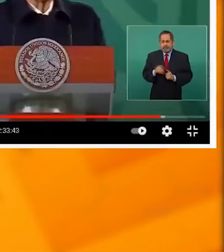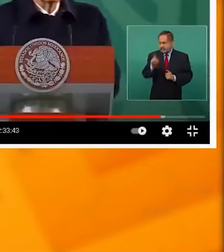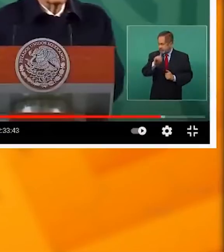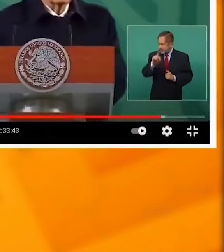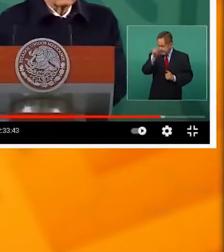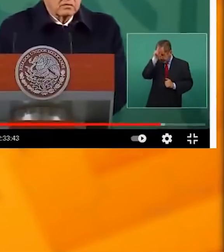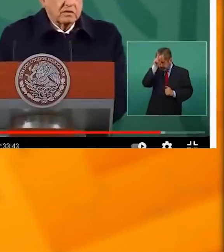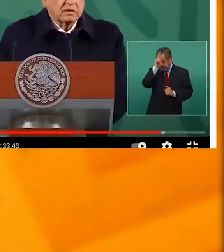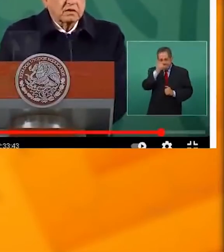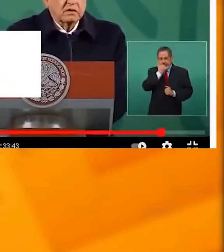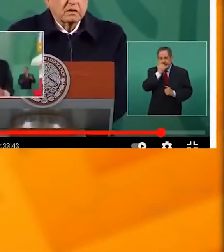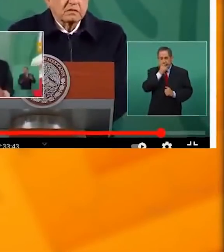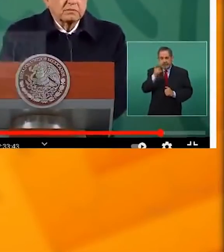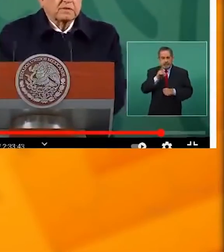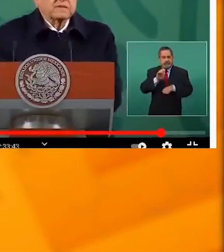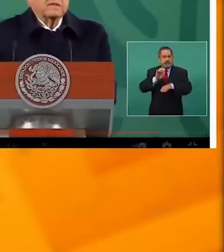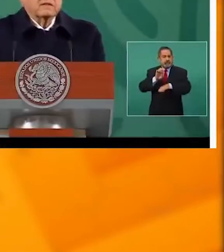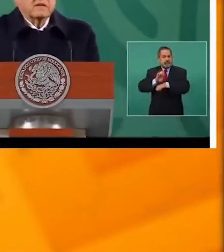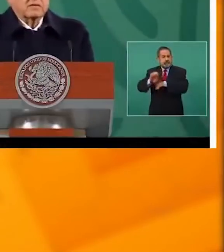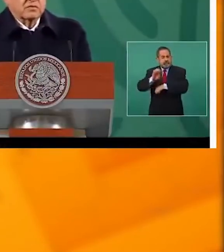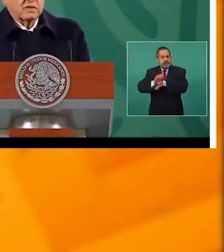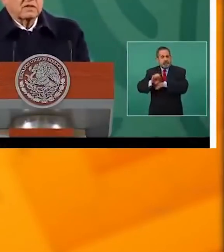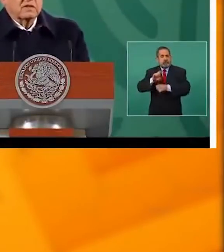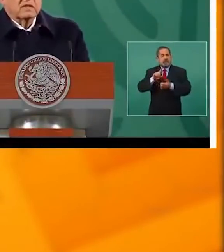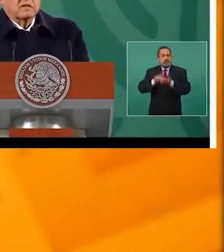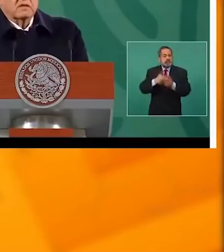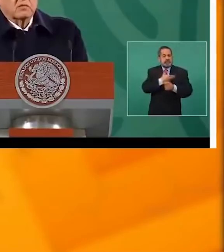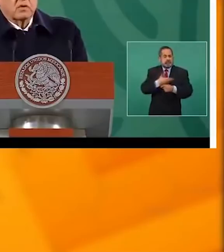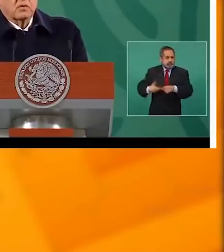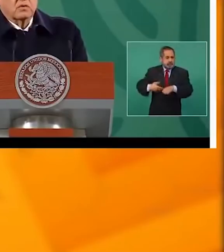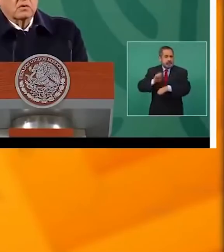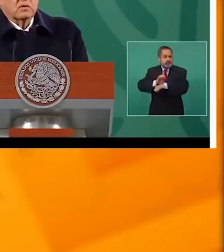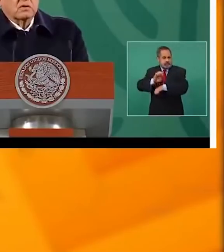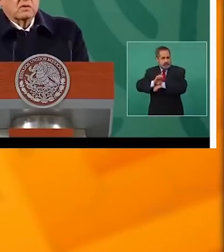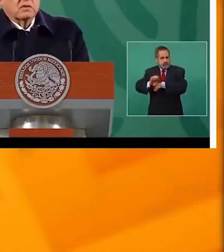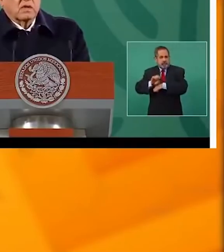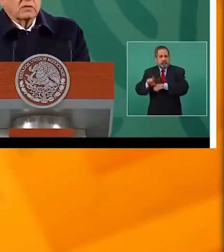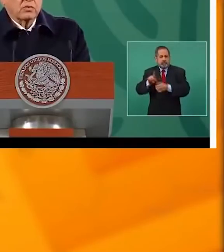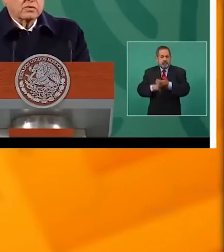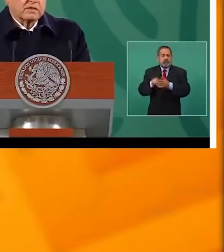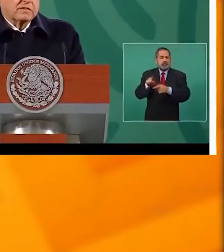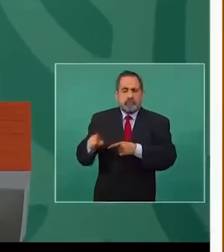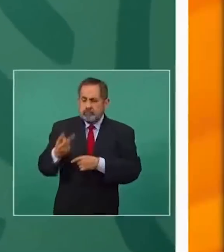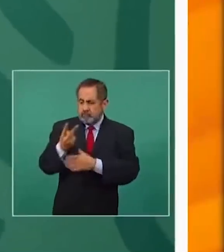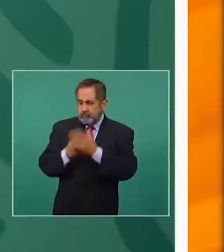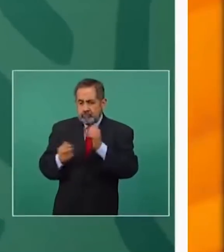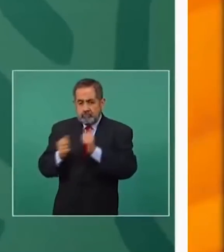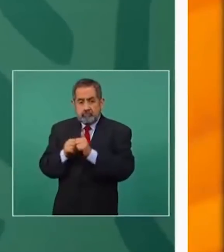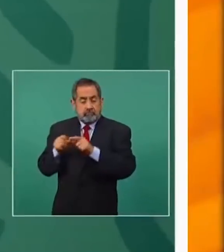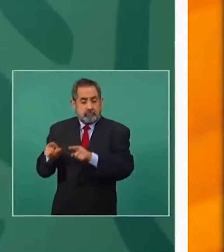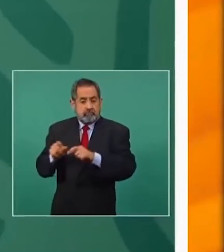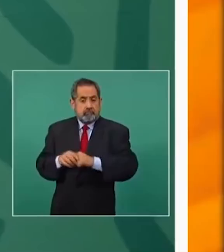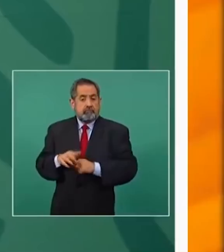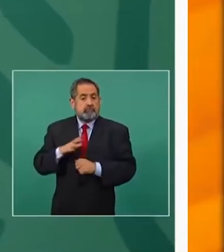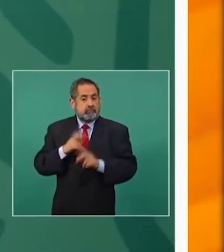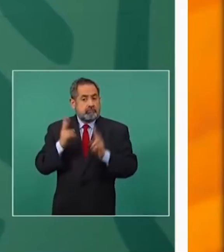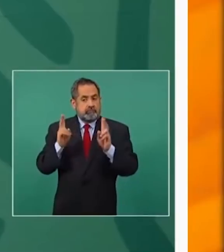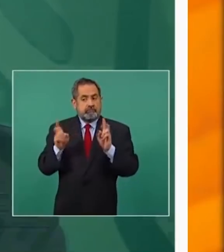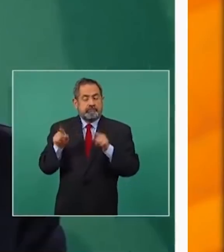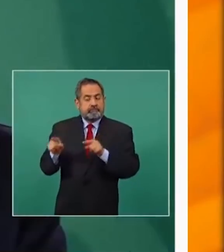es Ecuador. Ecuador. Presidente Lasso, sí. Ecuador, hay dos temas